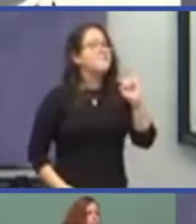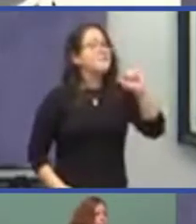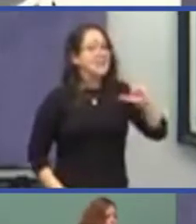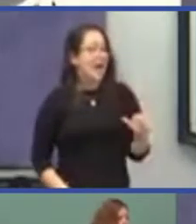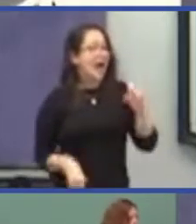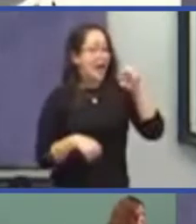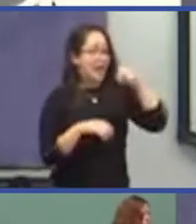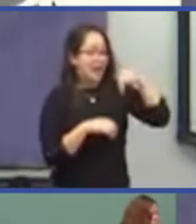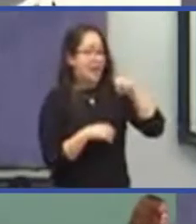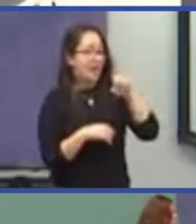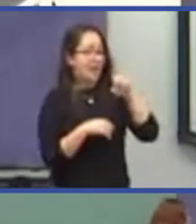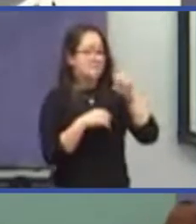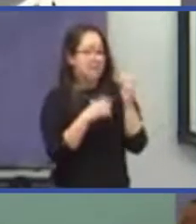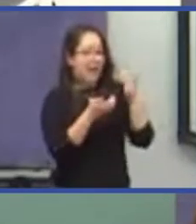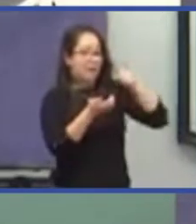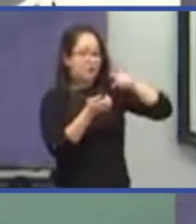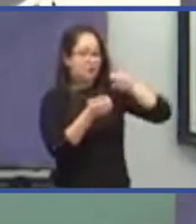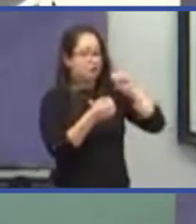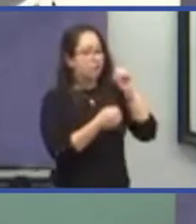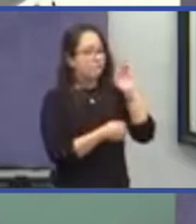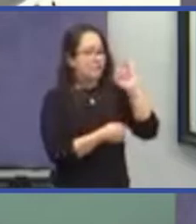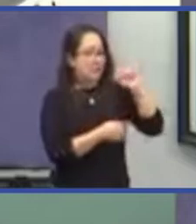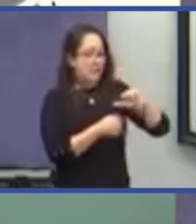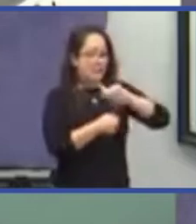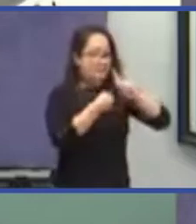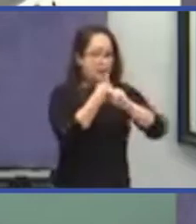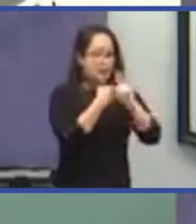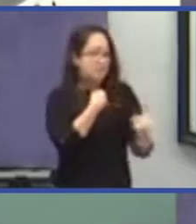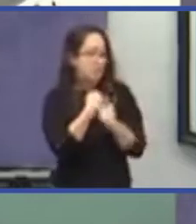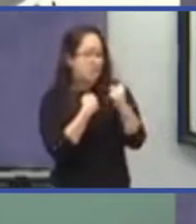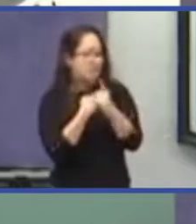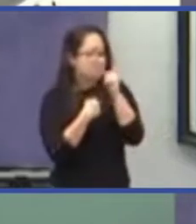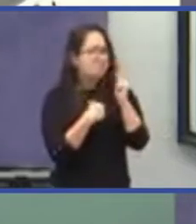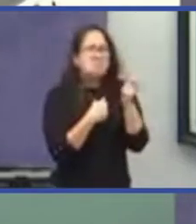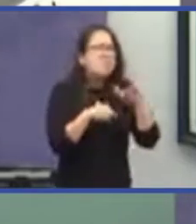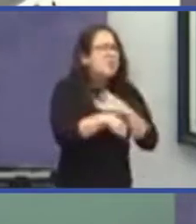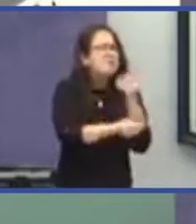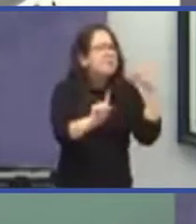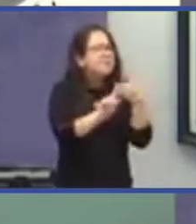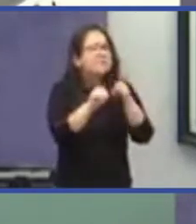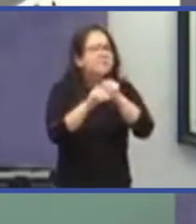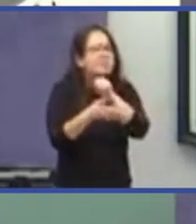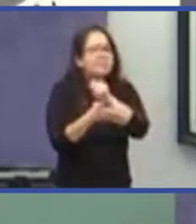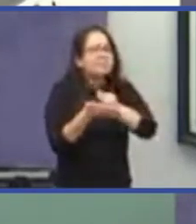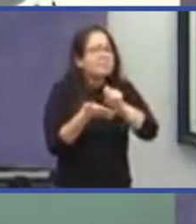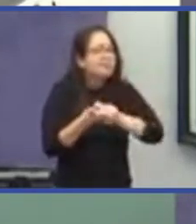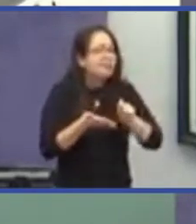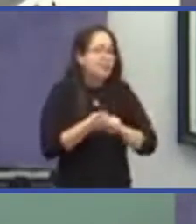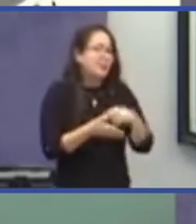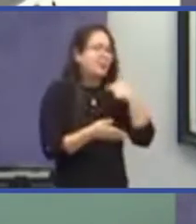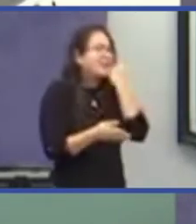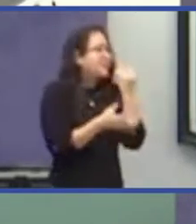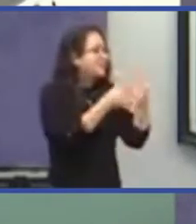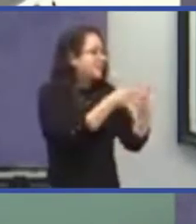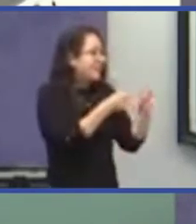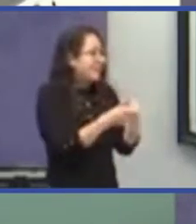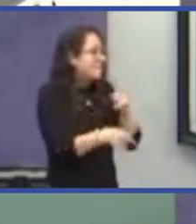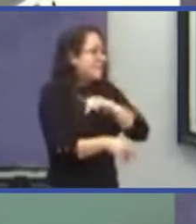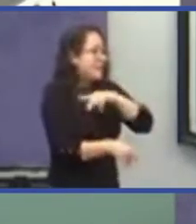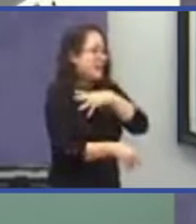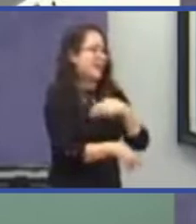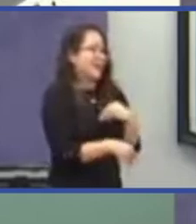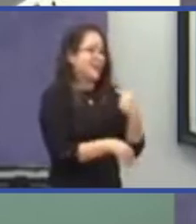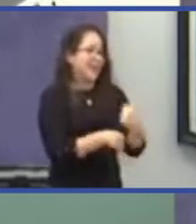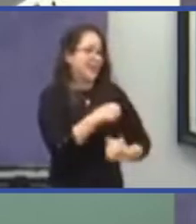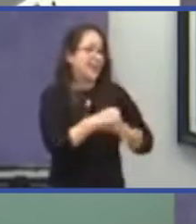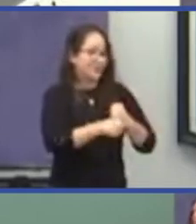qué lo escribí? Porque quería contarle de todas estas cosas a mi hija de seis años, que por cierto está aquí enfrente, que se llama Sofía, y